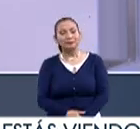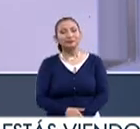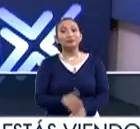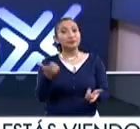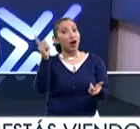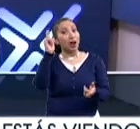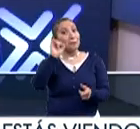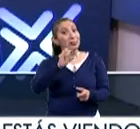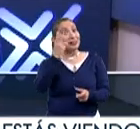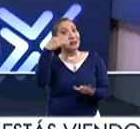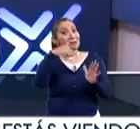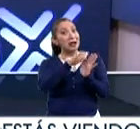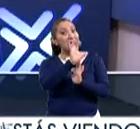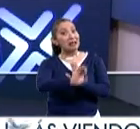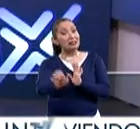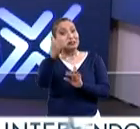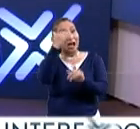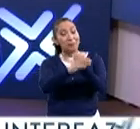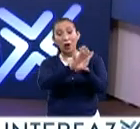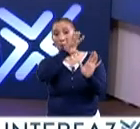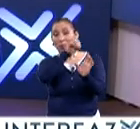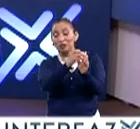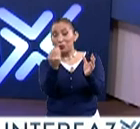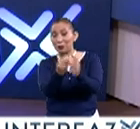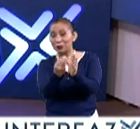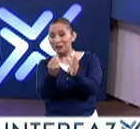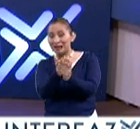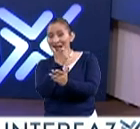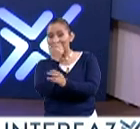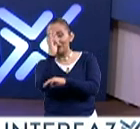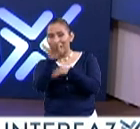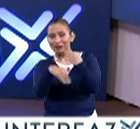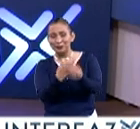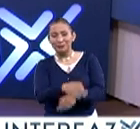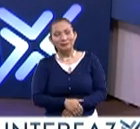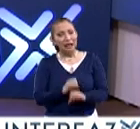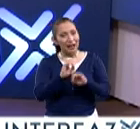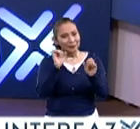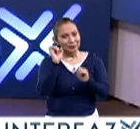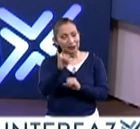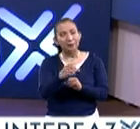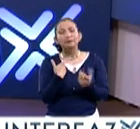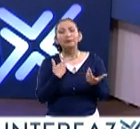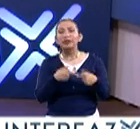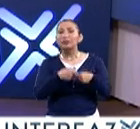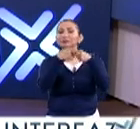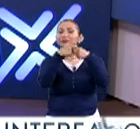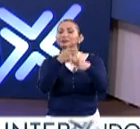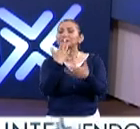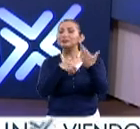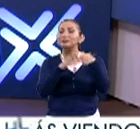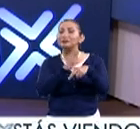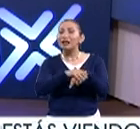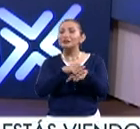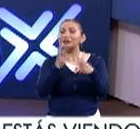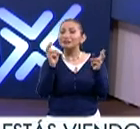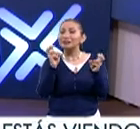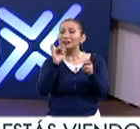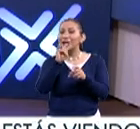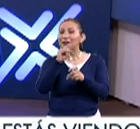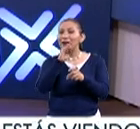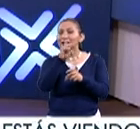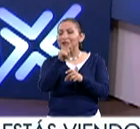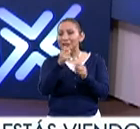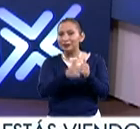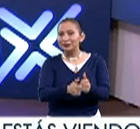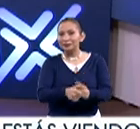Ojalá los 23,500 terminen este curso de Inglés para Todos. Claro que sí. Vamos a hacer una breve pausa y regresamos con más temas en